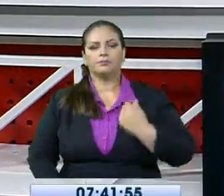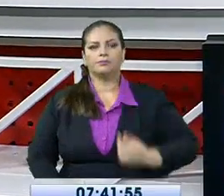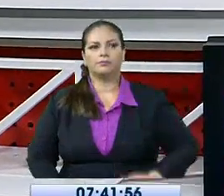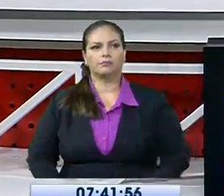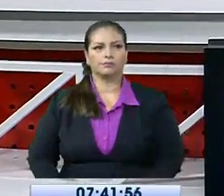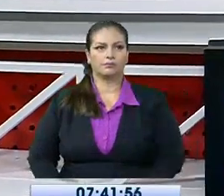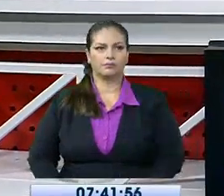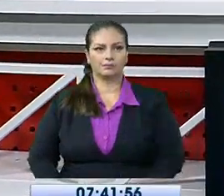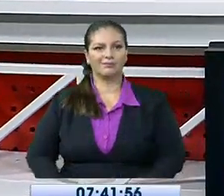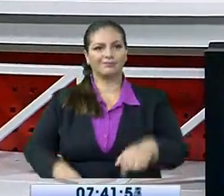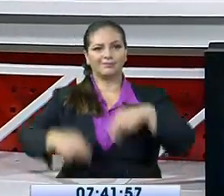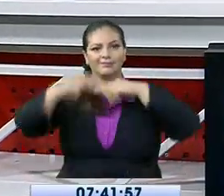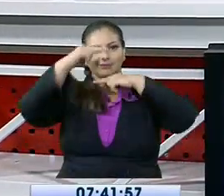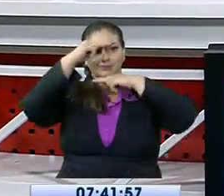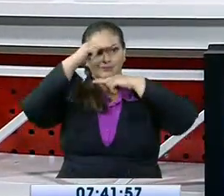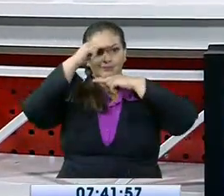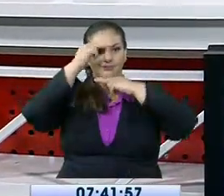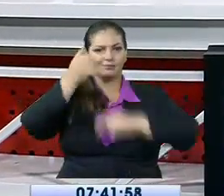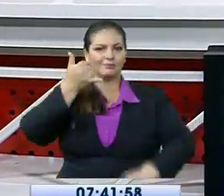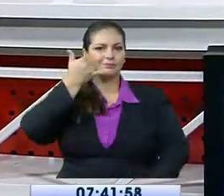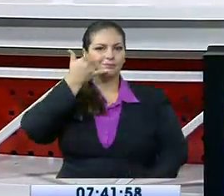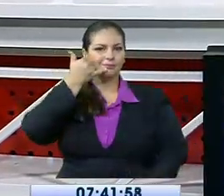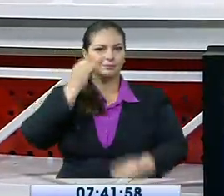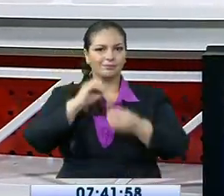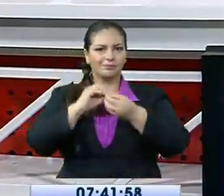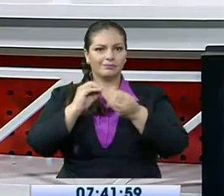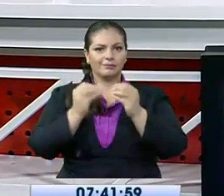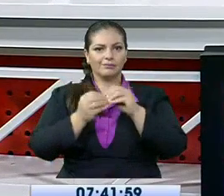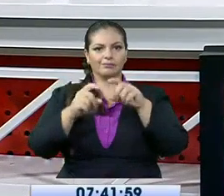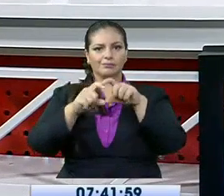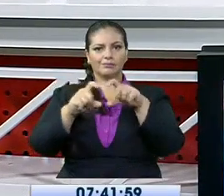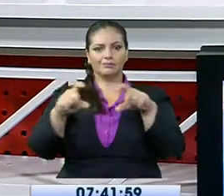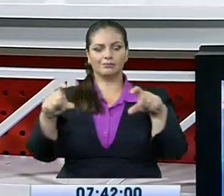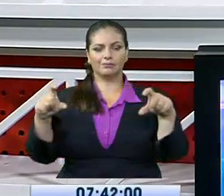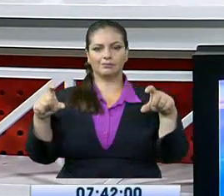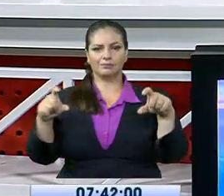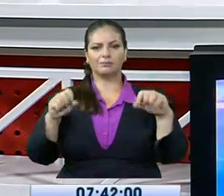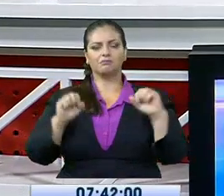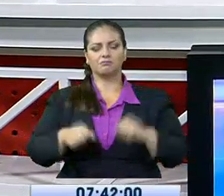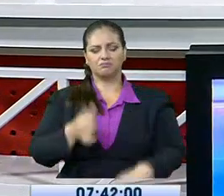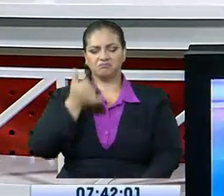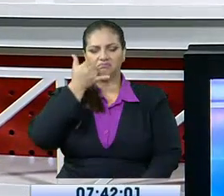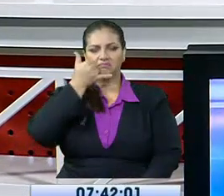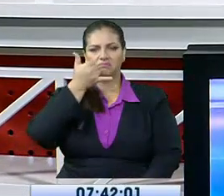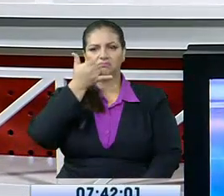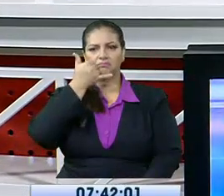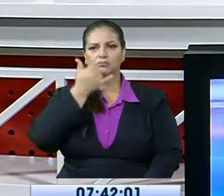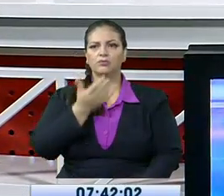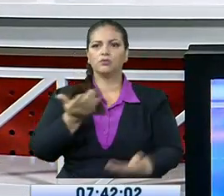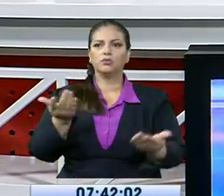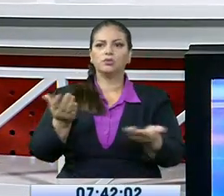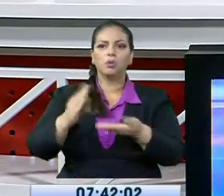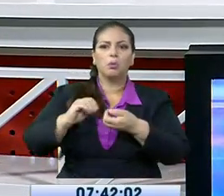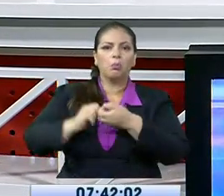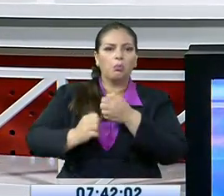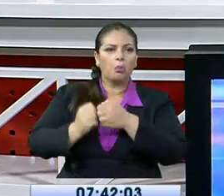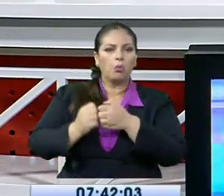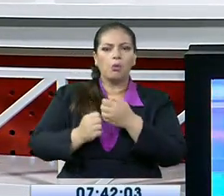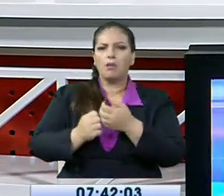Nuestros números telefónicos saldrán inmediatamente en su pantalla para que nos llamen cualquier situación que ustedes necesiten hacernos conocer.